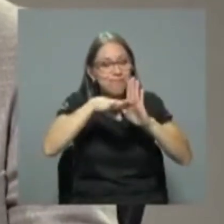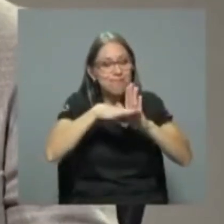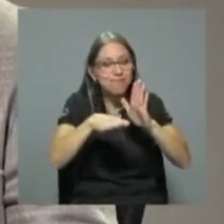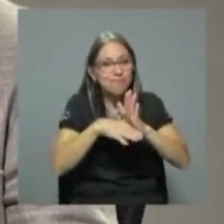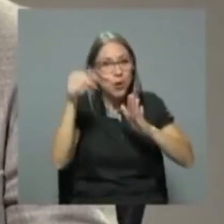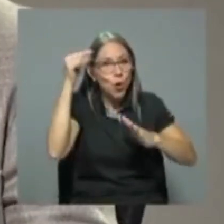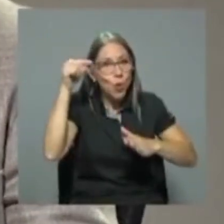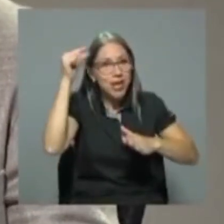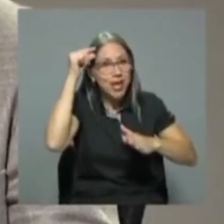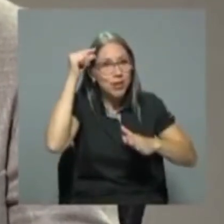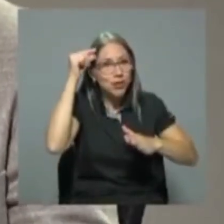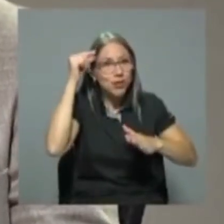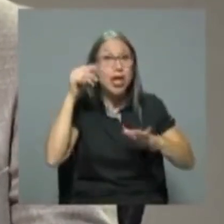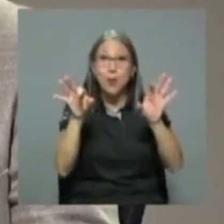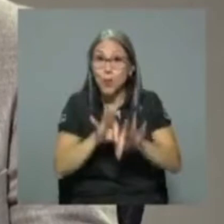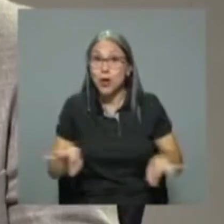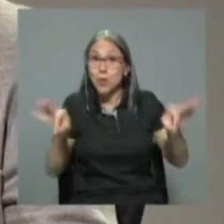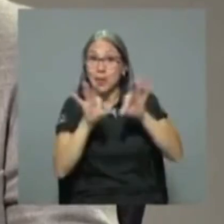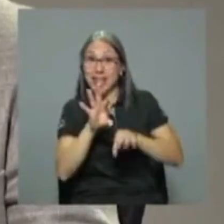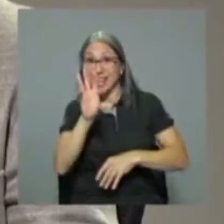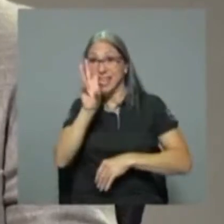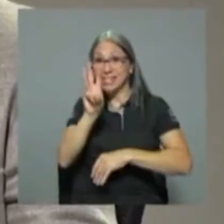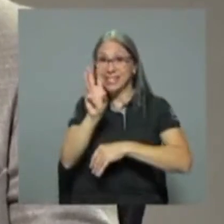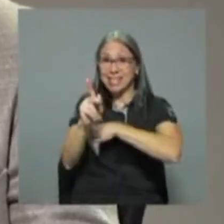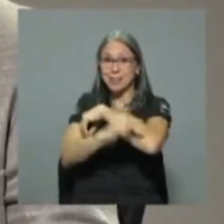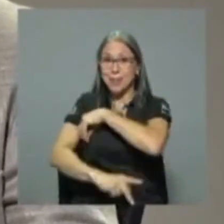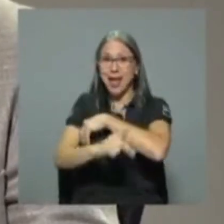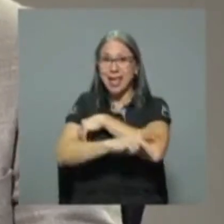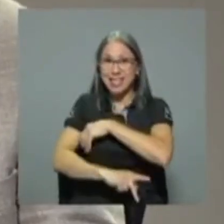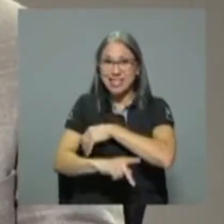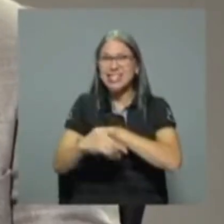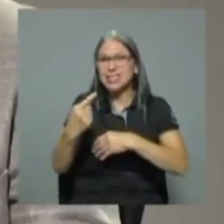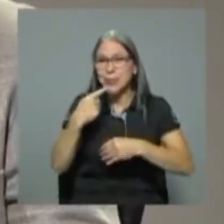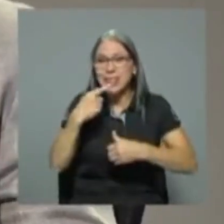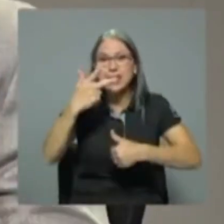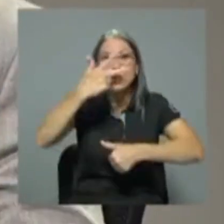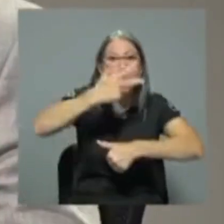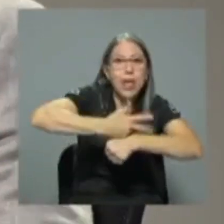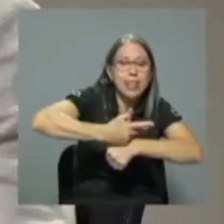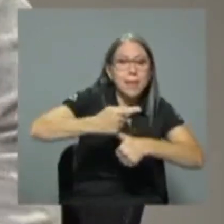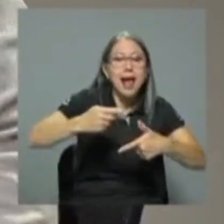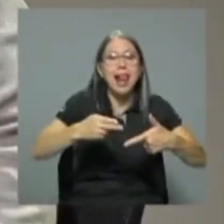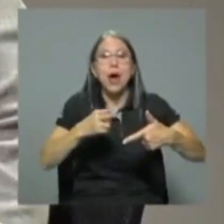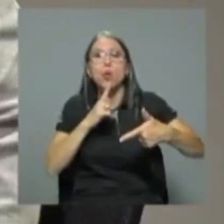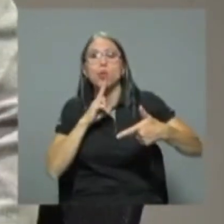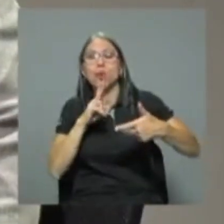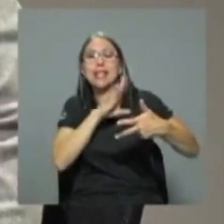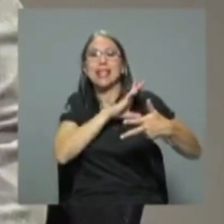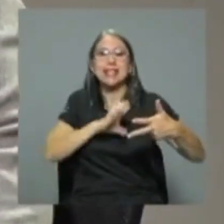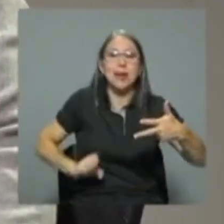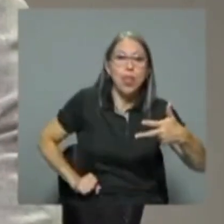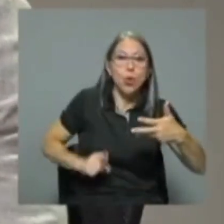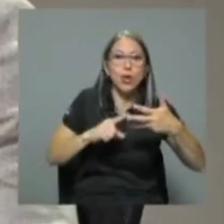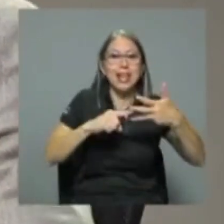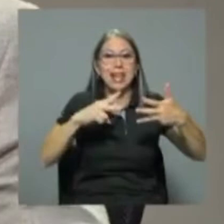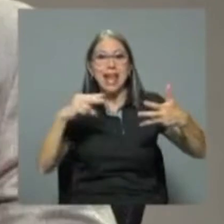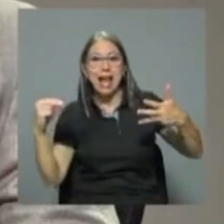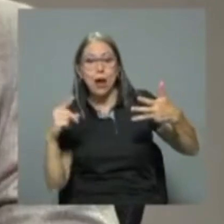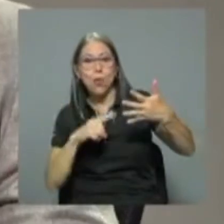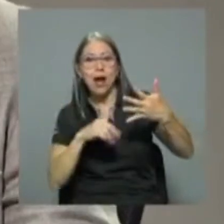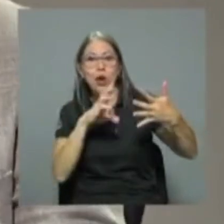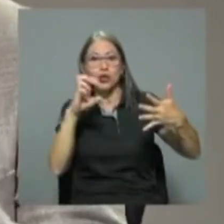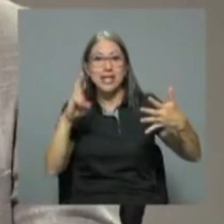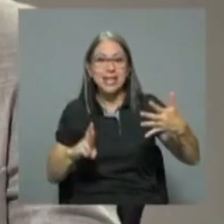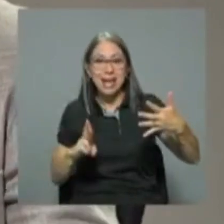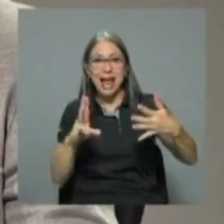6 países donde operamos, para mencionarlos, Guatemala, Honduras, El Salvador, Nicaragua, Costa Rica y Perú,